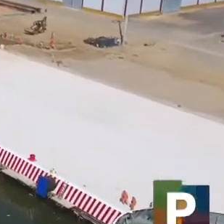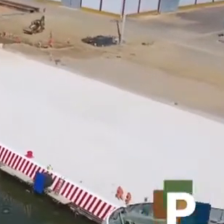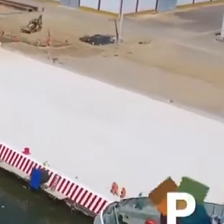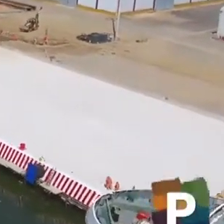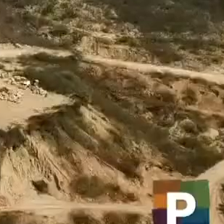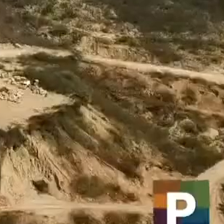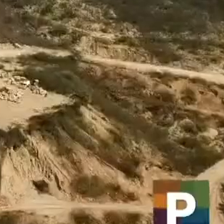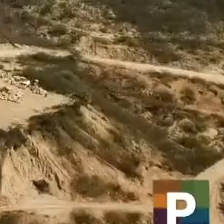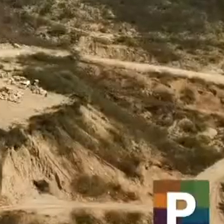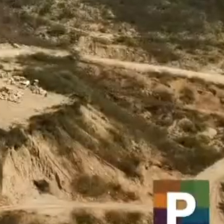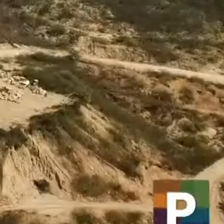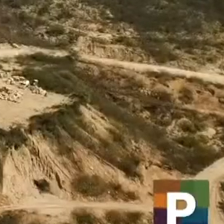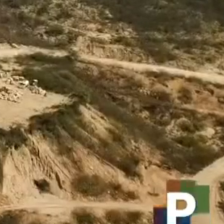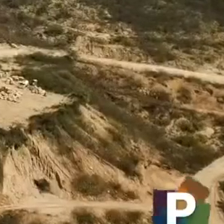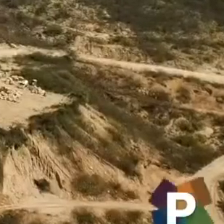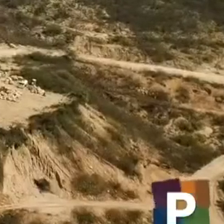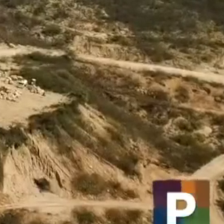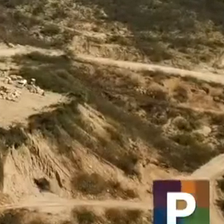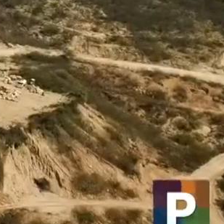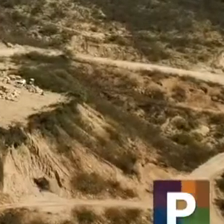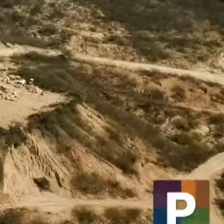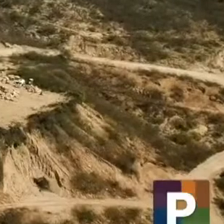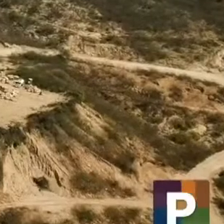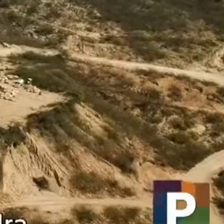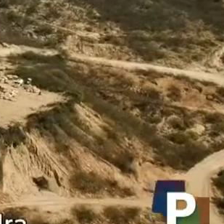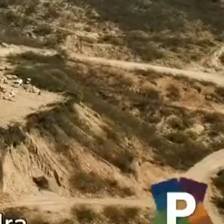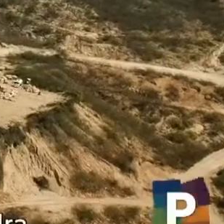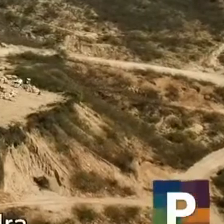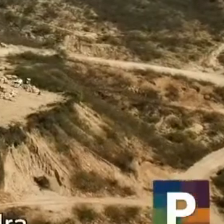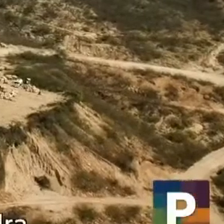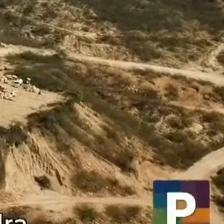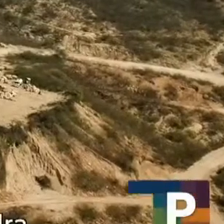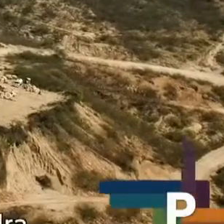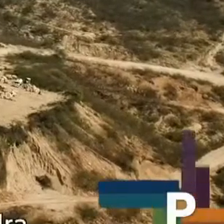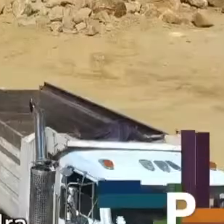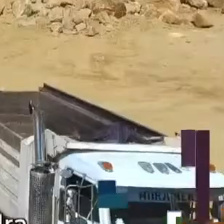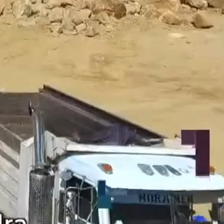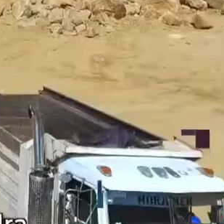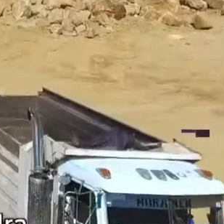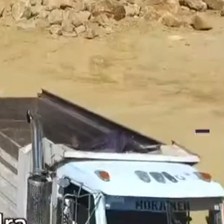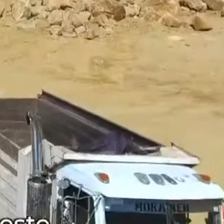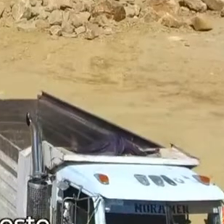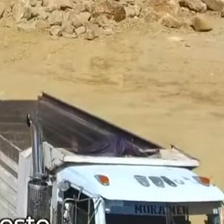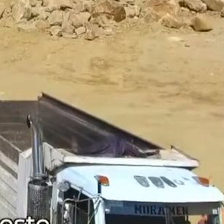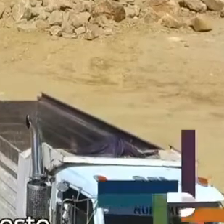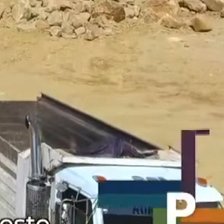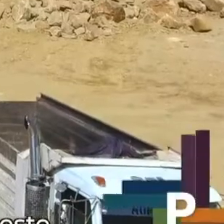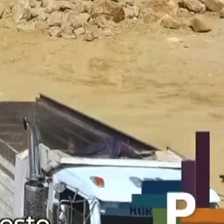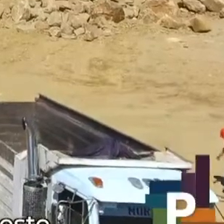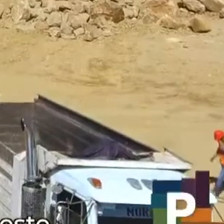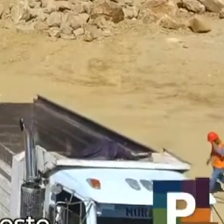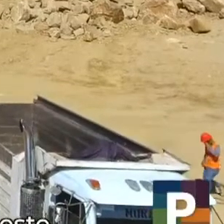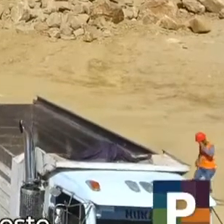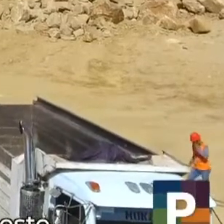23.8%. En el puerto de Salina Cruz, continúa el acopio y apilado de piedra para la construcción del rompeolas